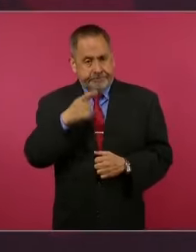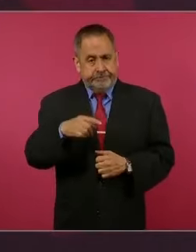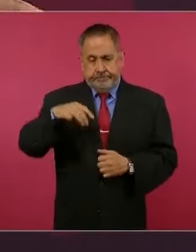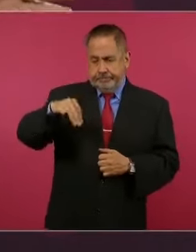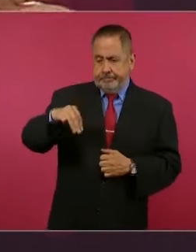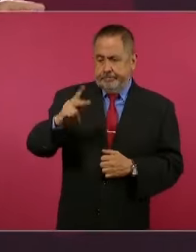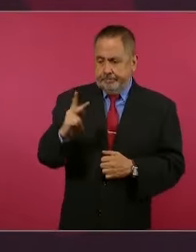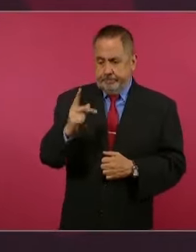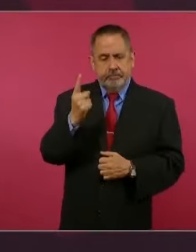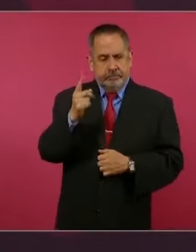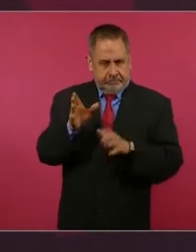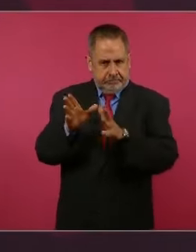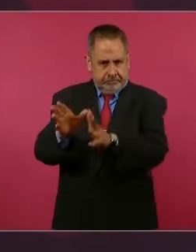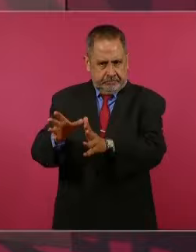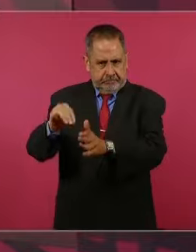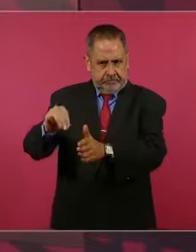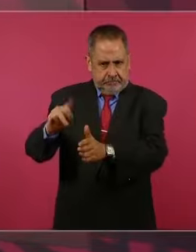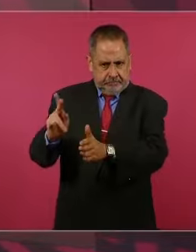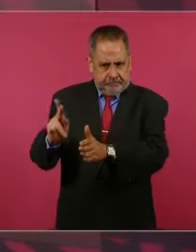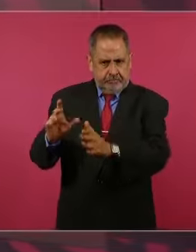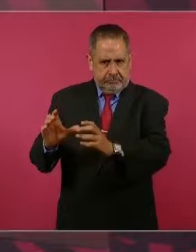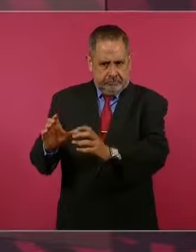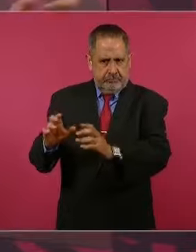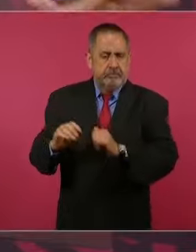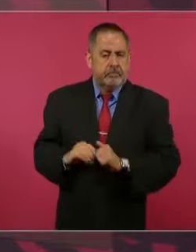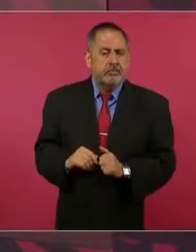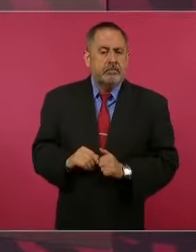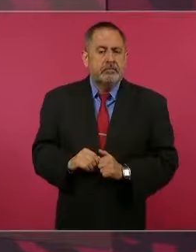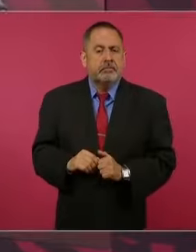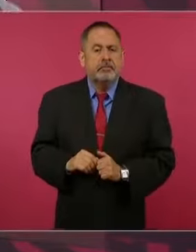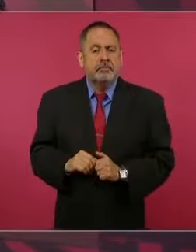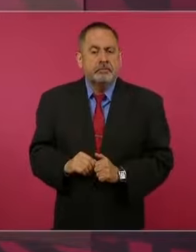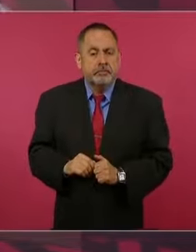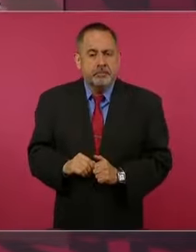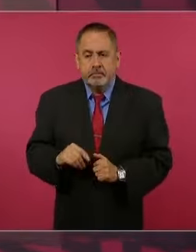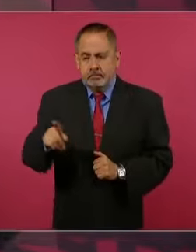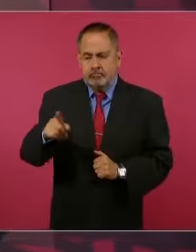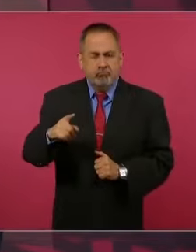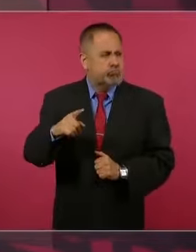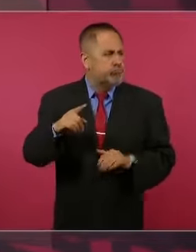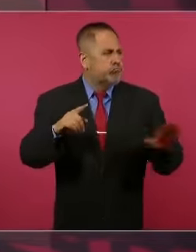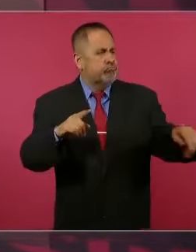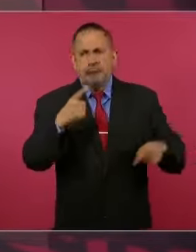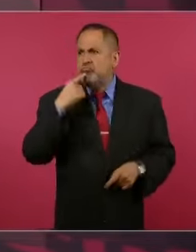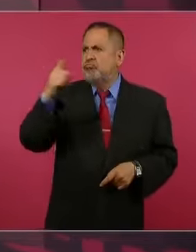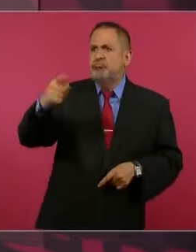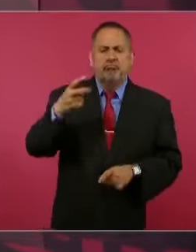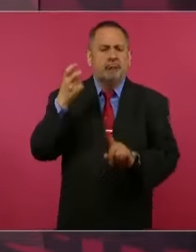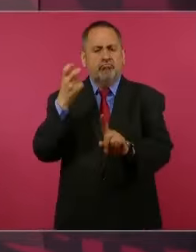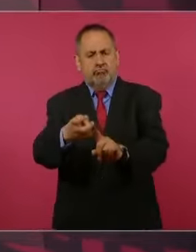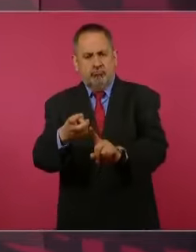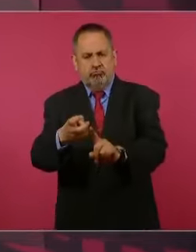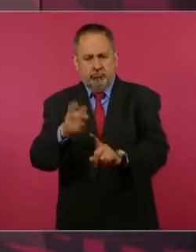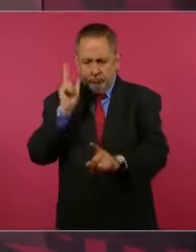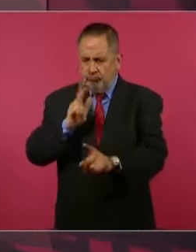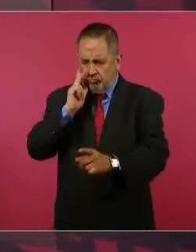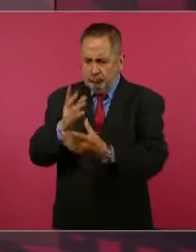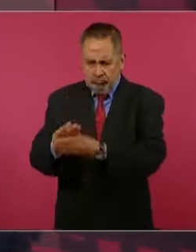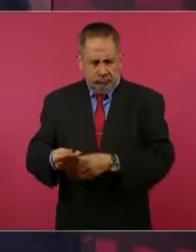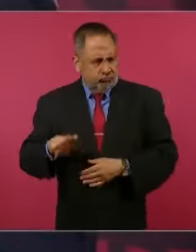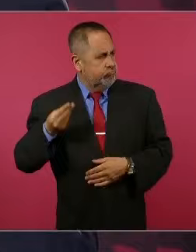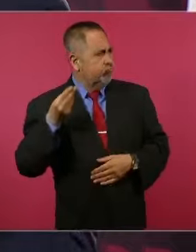una instancia ese acusa presenta